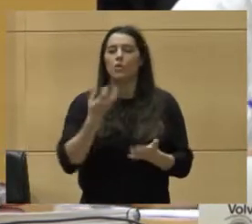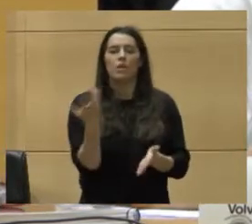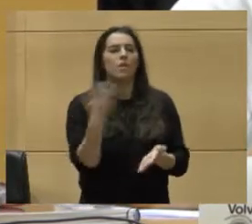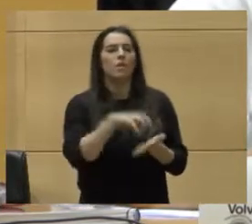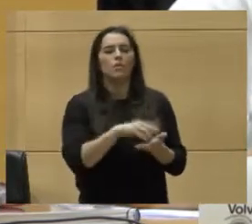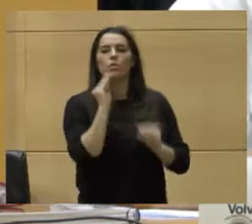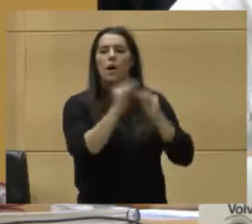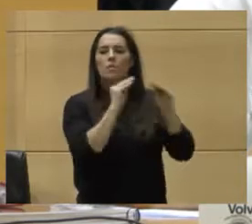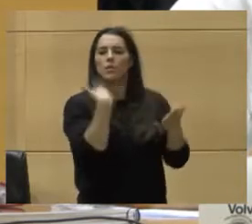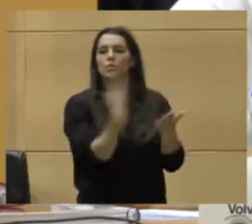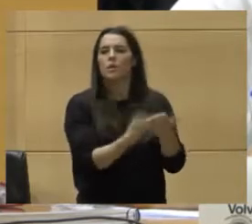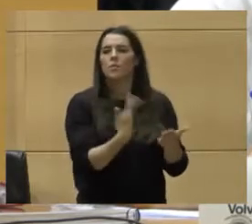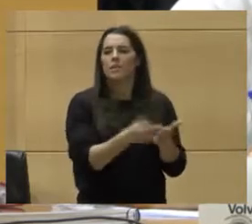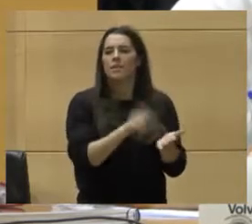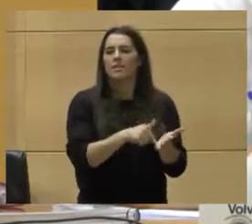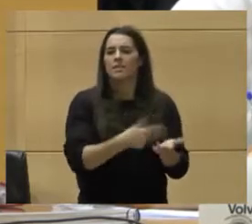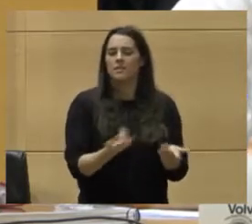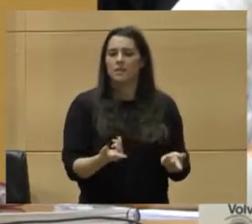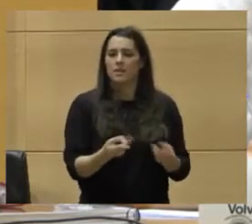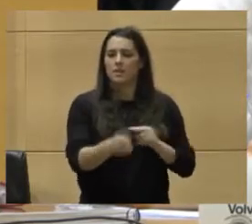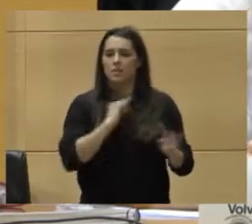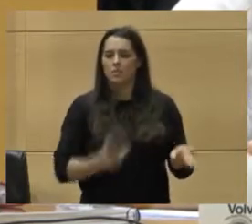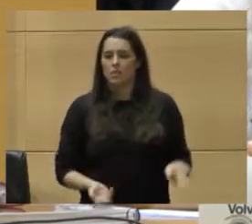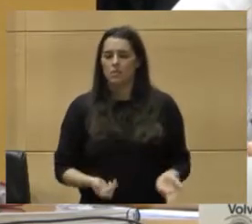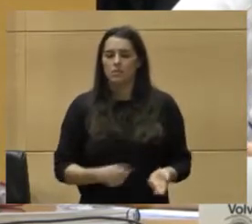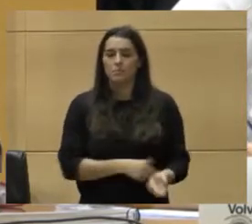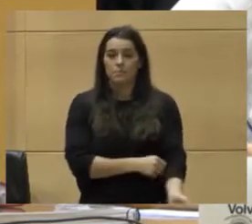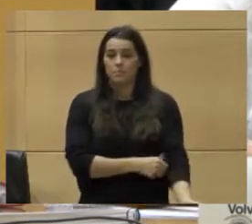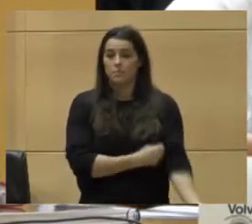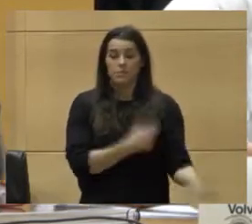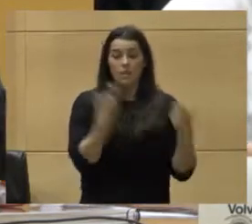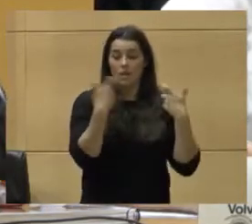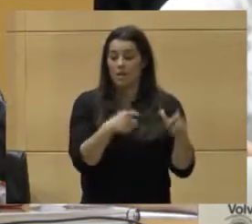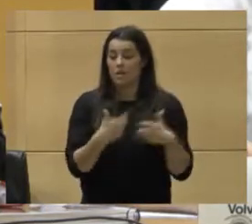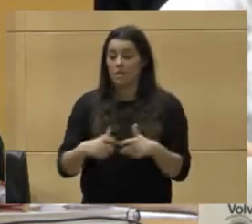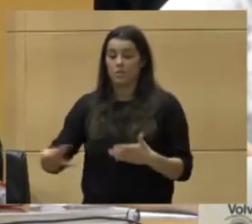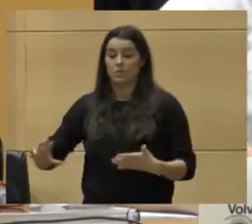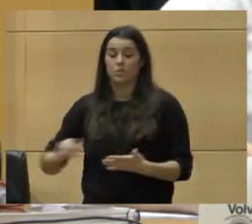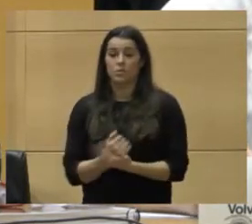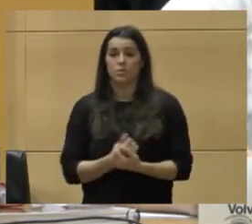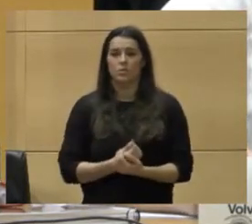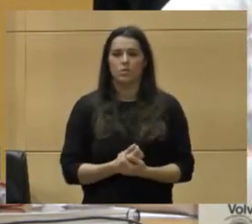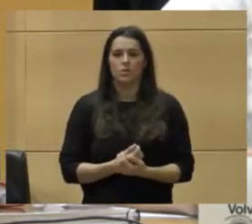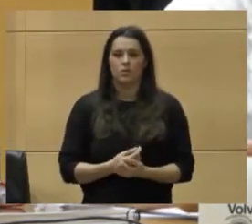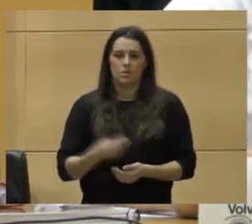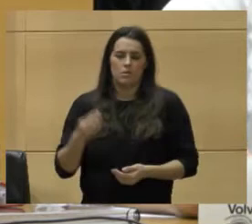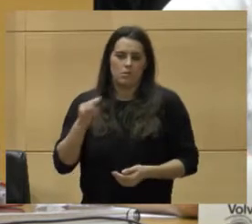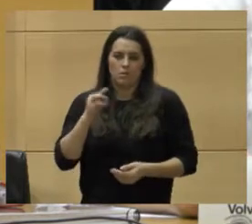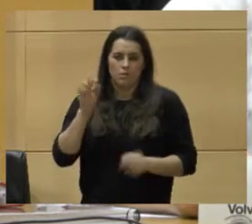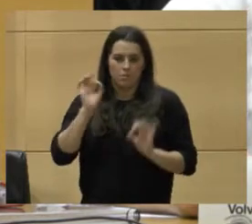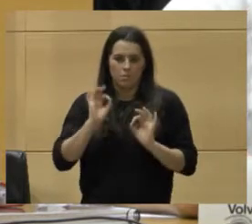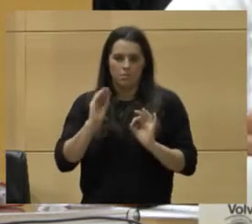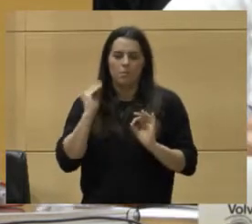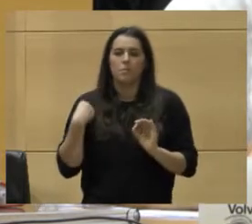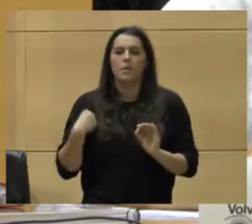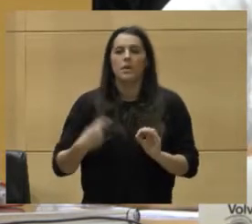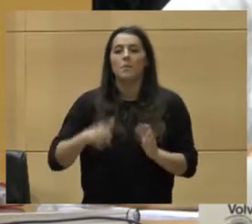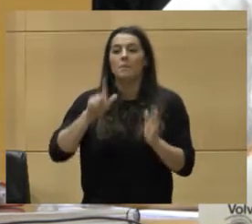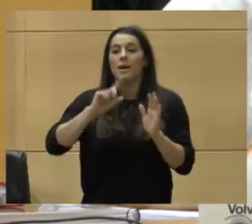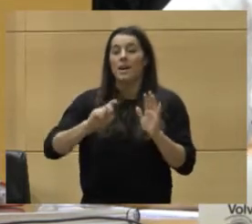la quiebra se ha producido en todos los ámbitos y la propia ley de estabilidad y la propia ley y la propia reforma del artículo